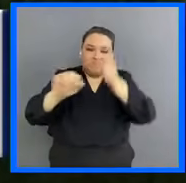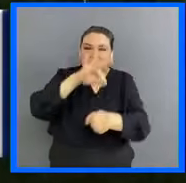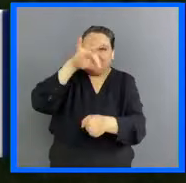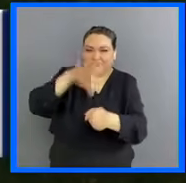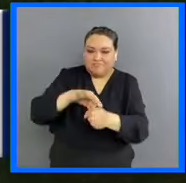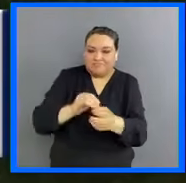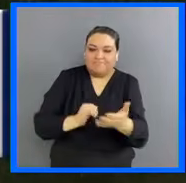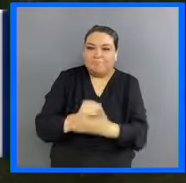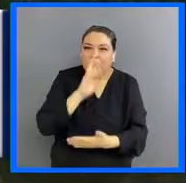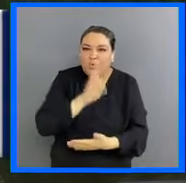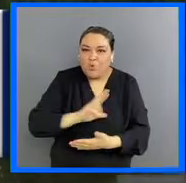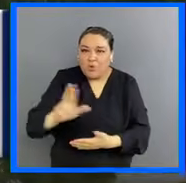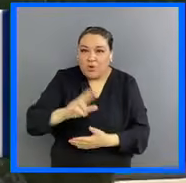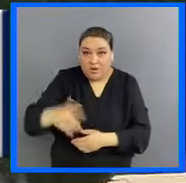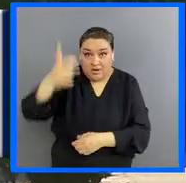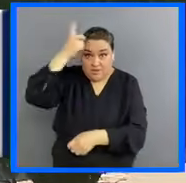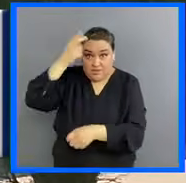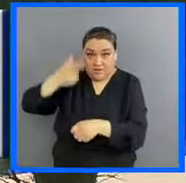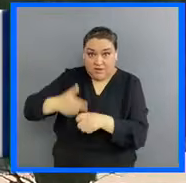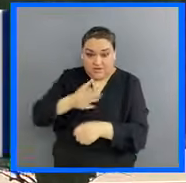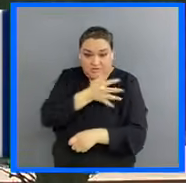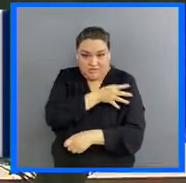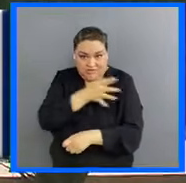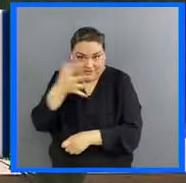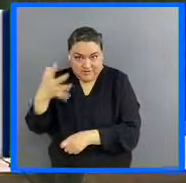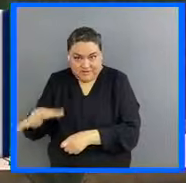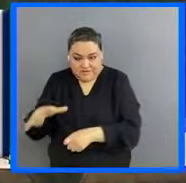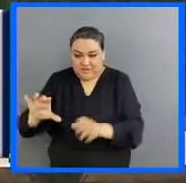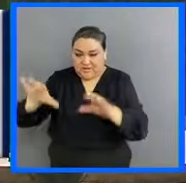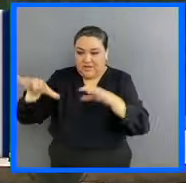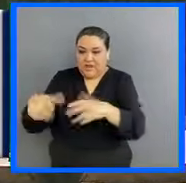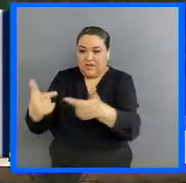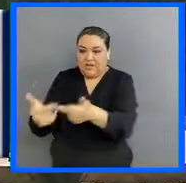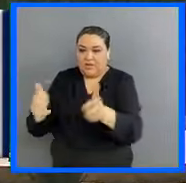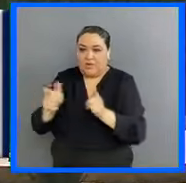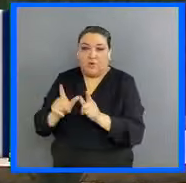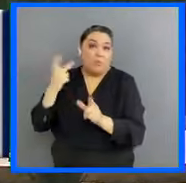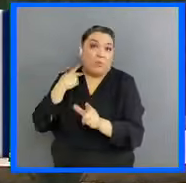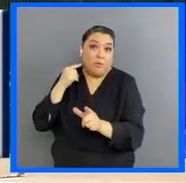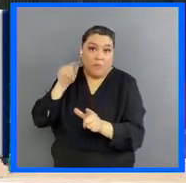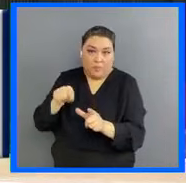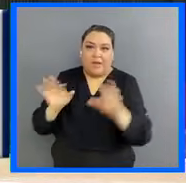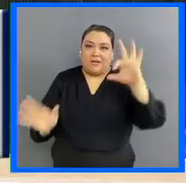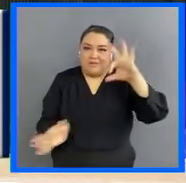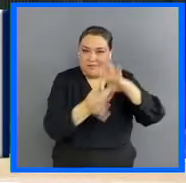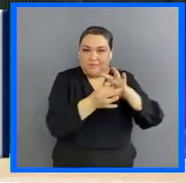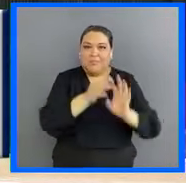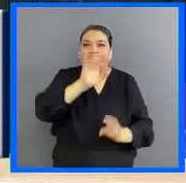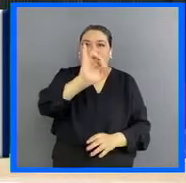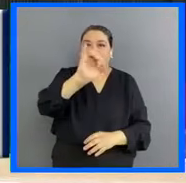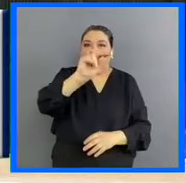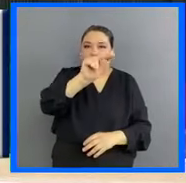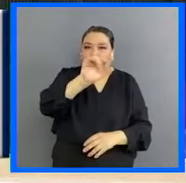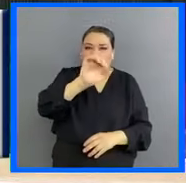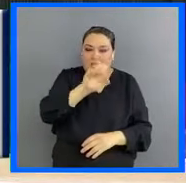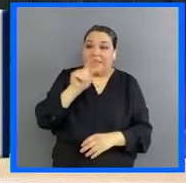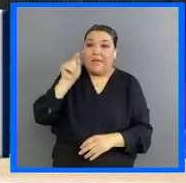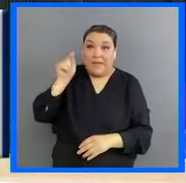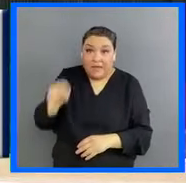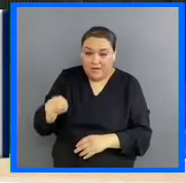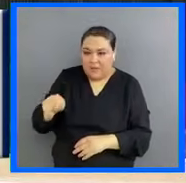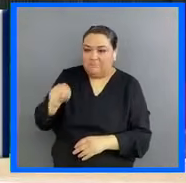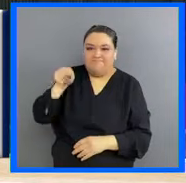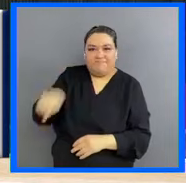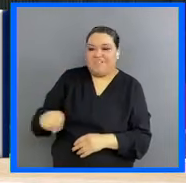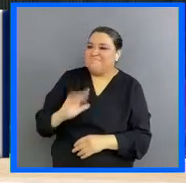Dirección Ejecutiva de Prerrogativas y Partidos Políticos del Instituto Nacional Electoral no tiene atribuciones para